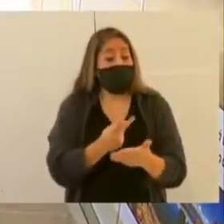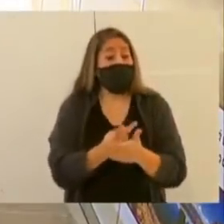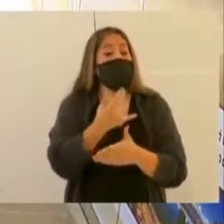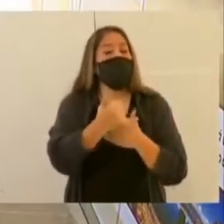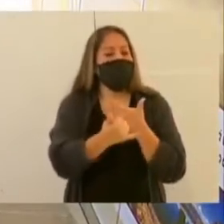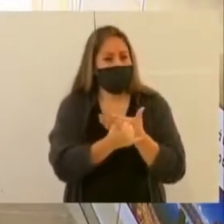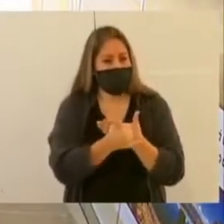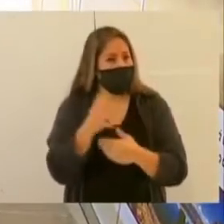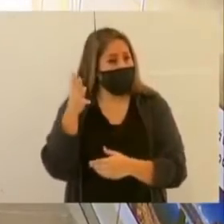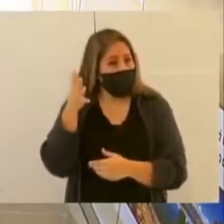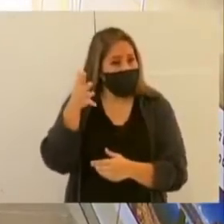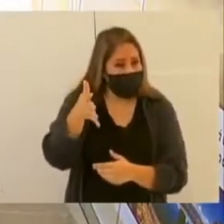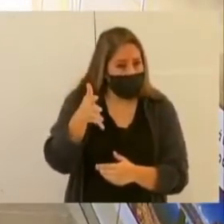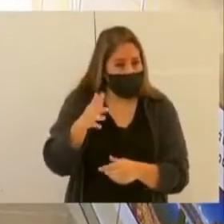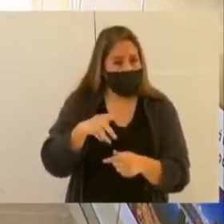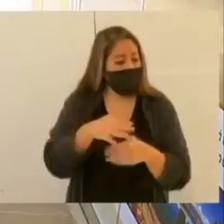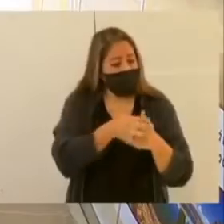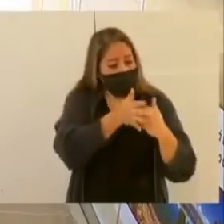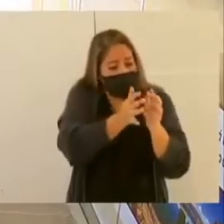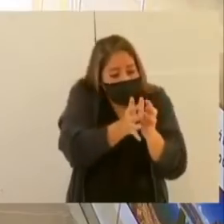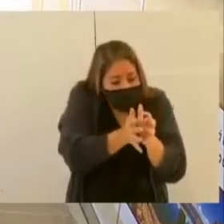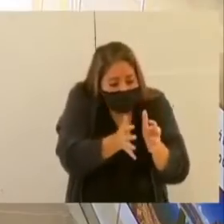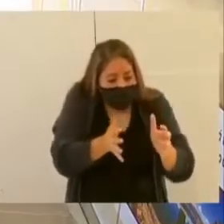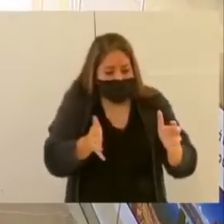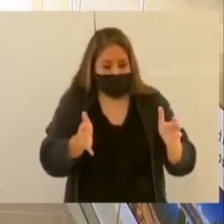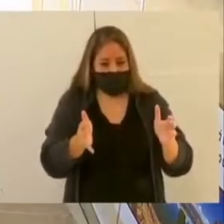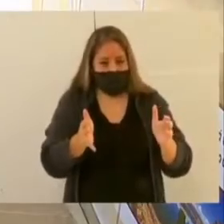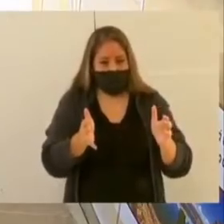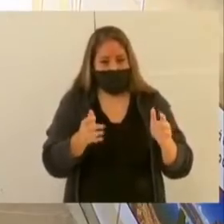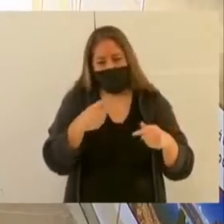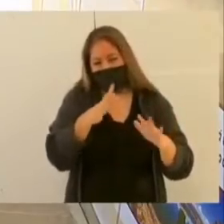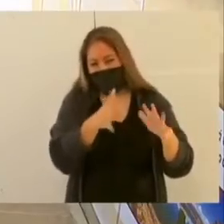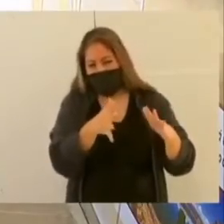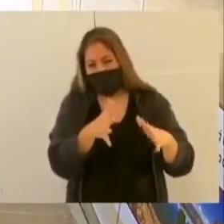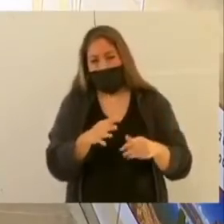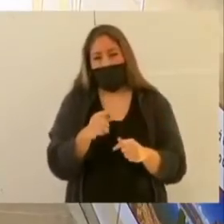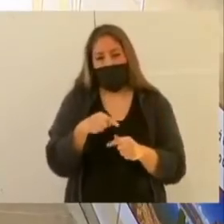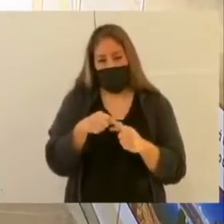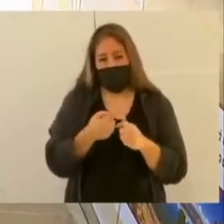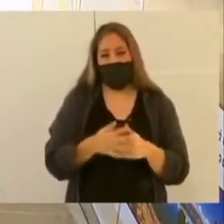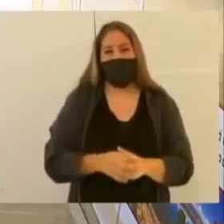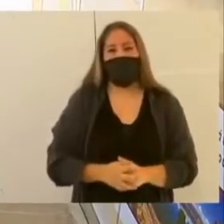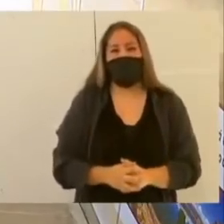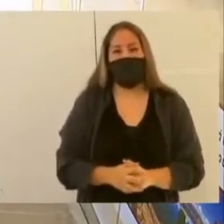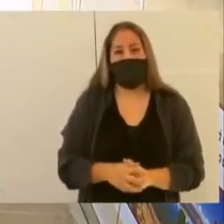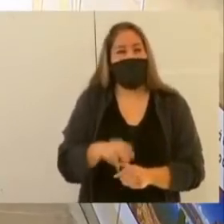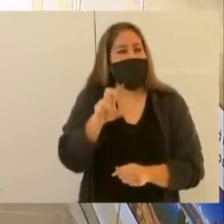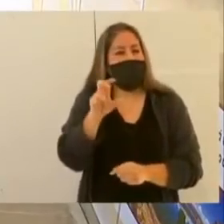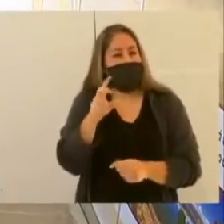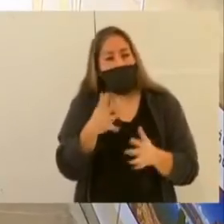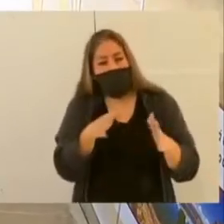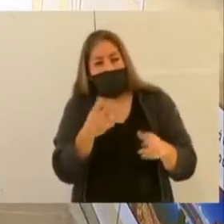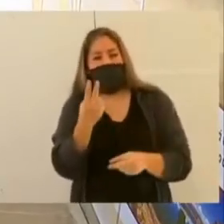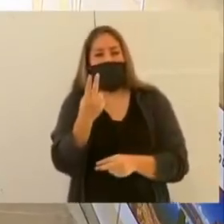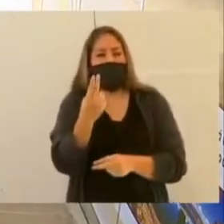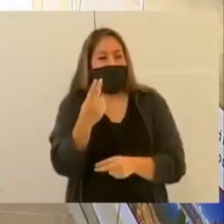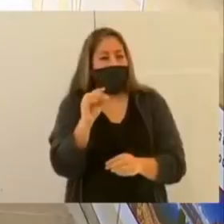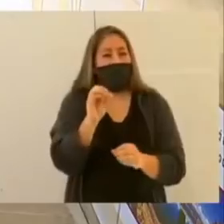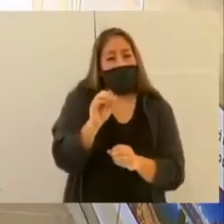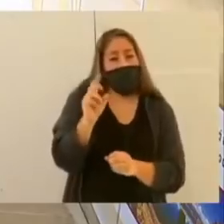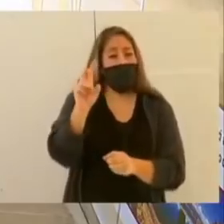pueda ser ampliado en fases hasta 25 o 30 años. Generalmente es más